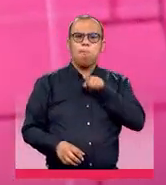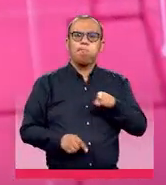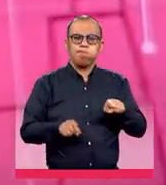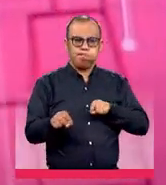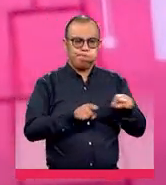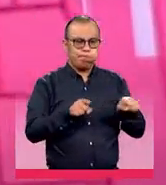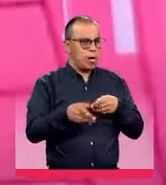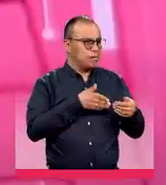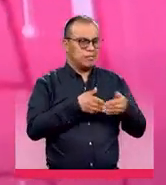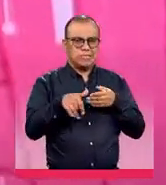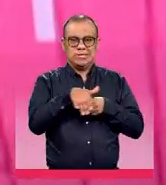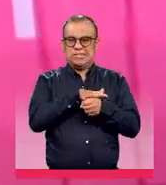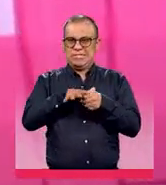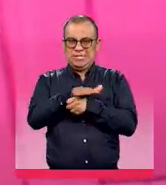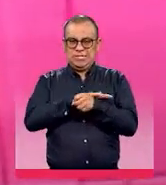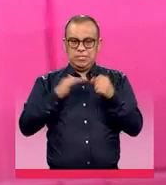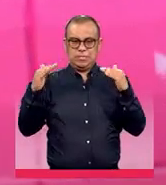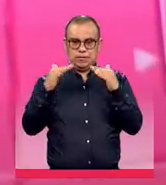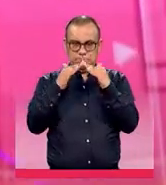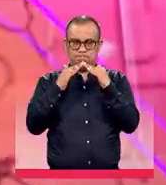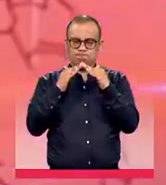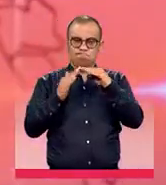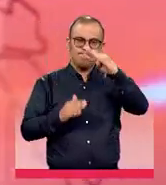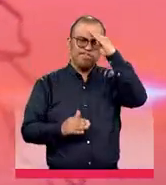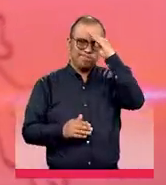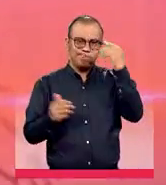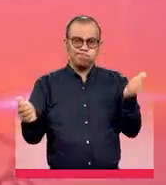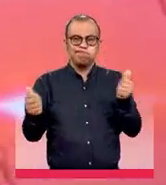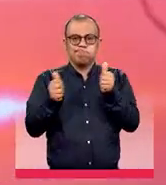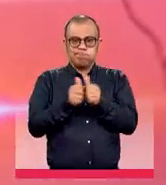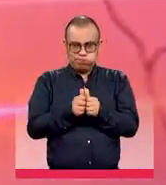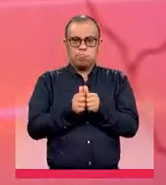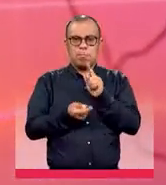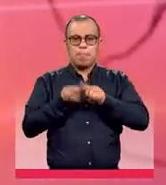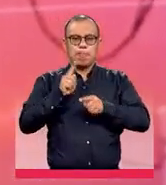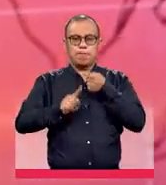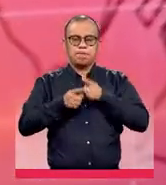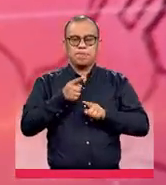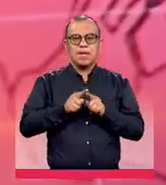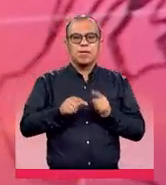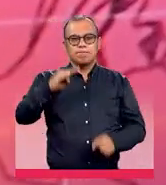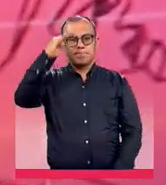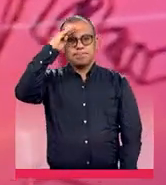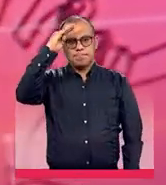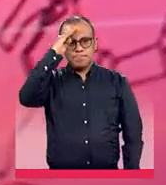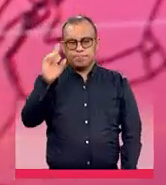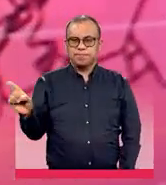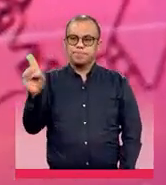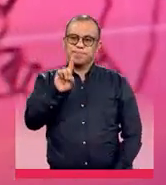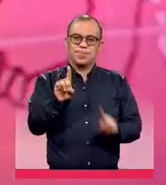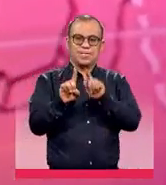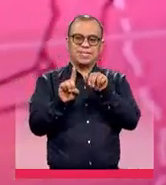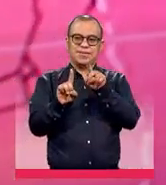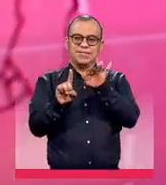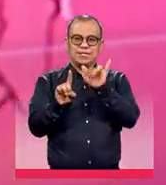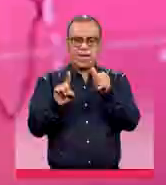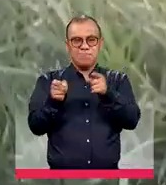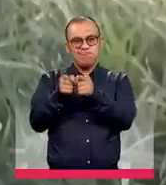los estragos que sufrió el CAI de Ciudad Berna, sigue al lado de sus amigos policías. Sebastián Rúa nos cuenta la